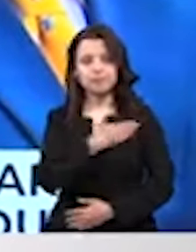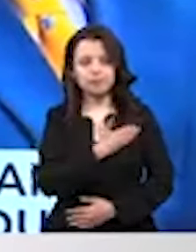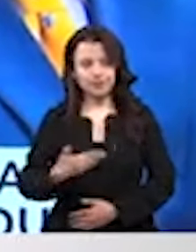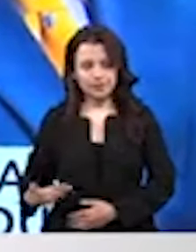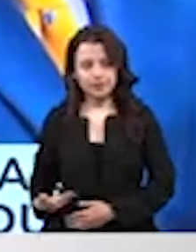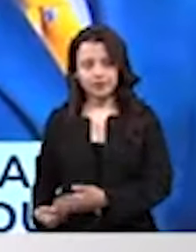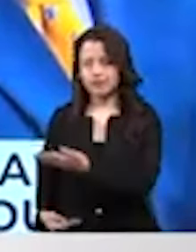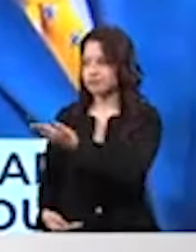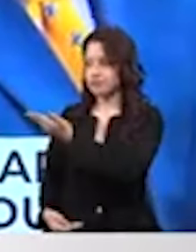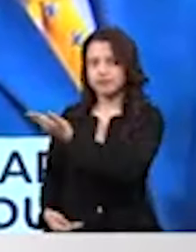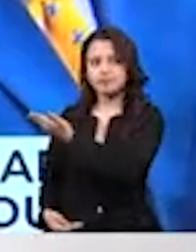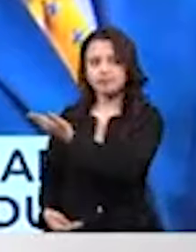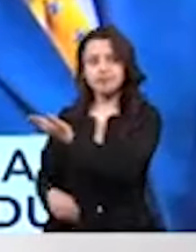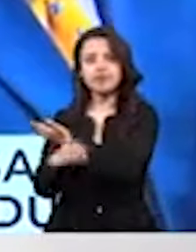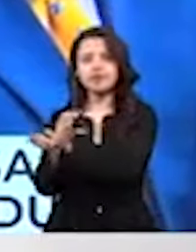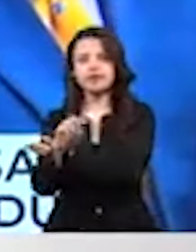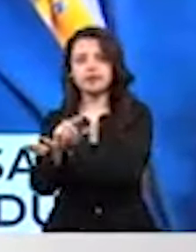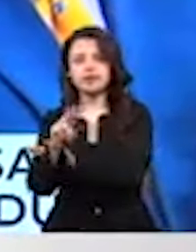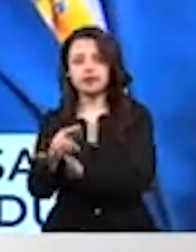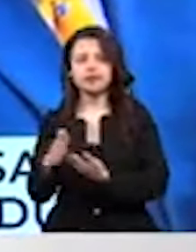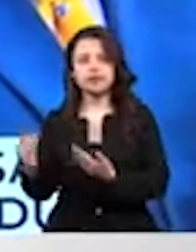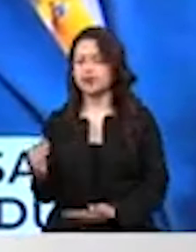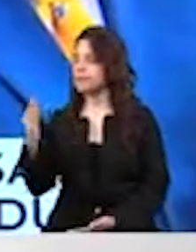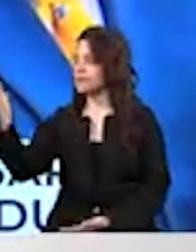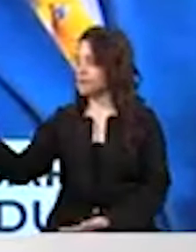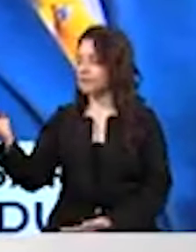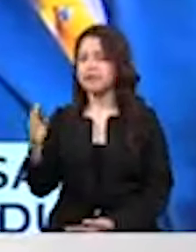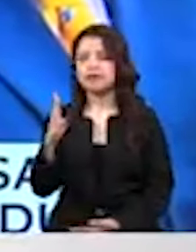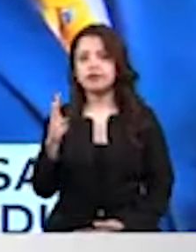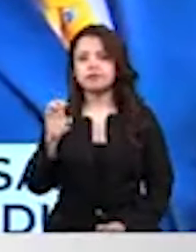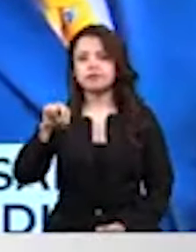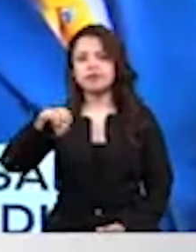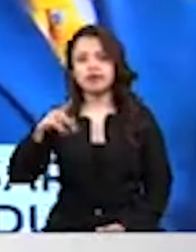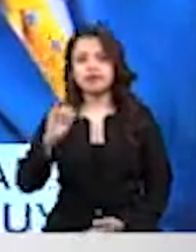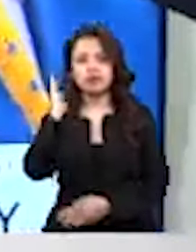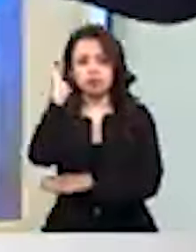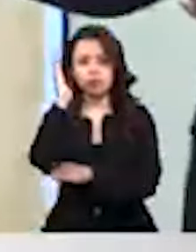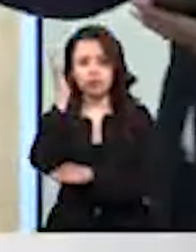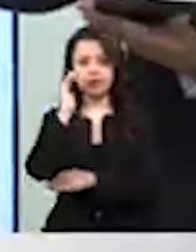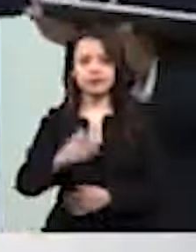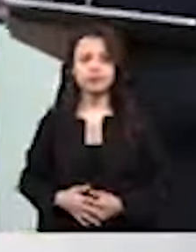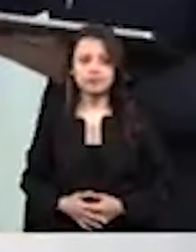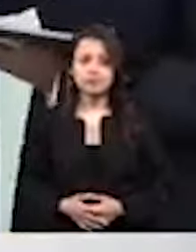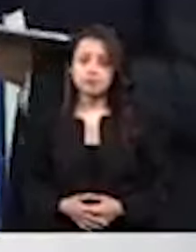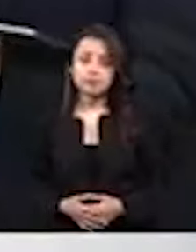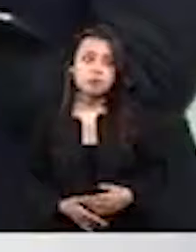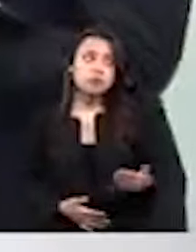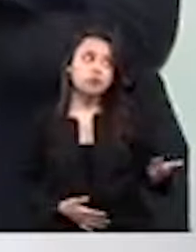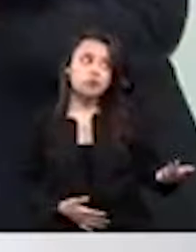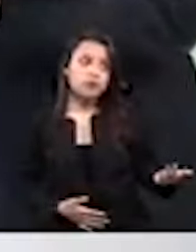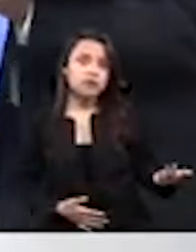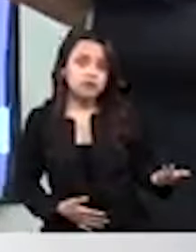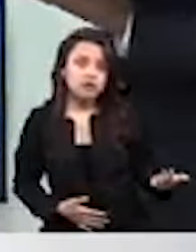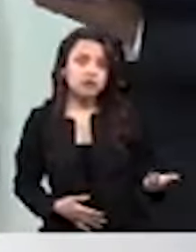Consejo Nacional Electoral, que es César Lorduy, y Benjamín Ortiz, que es uno de los ponentes. Exacto, es uno de los que uno también diría va a